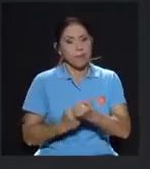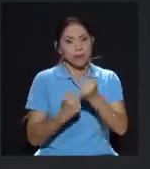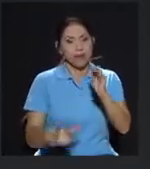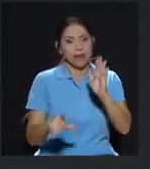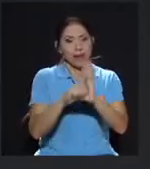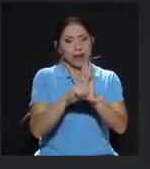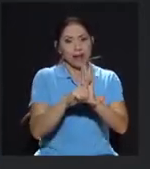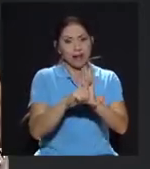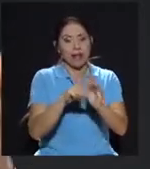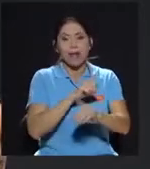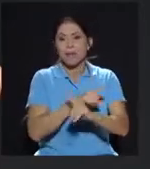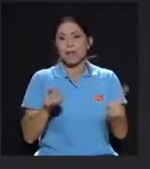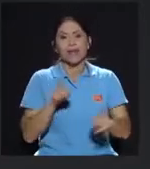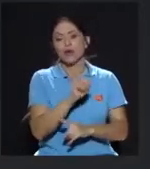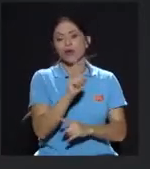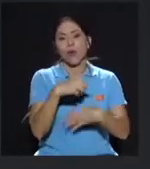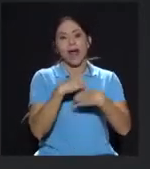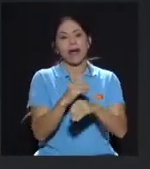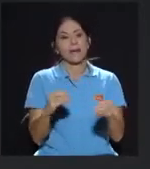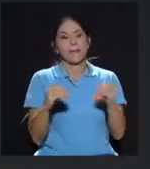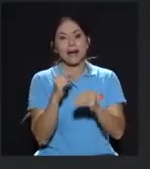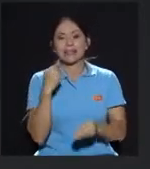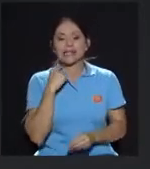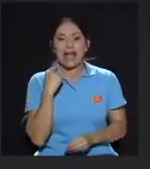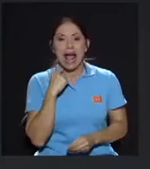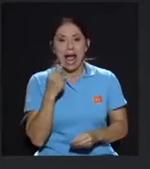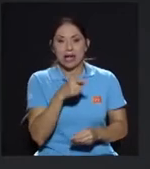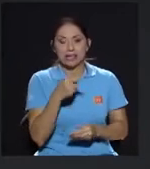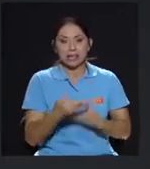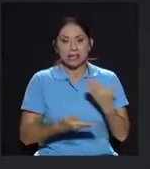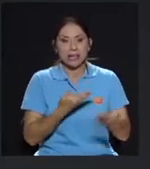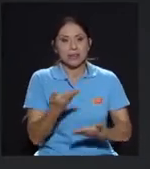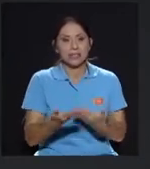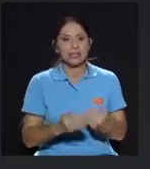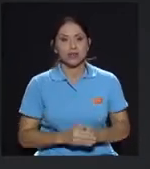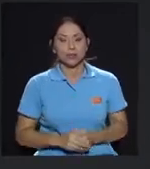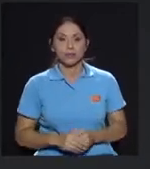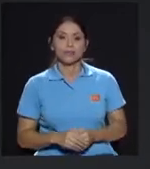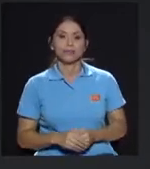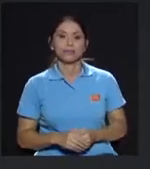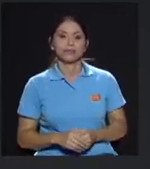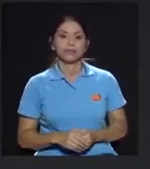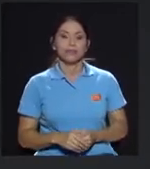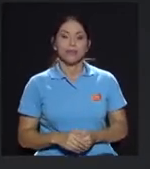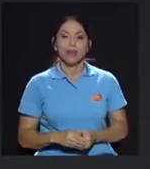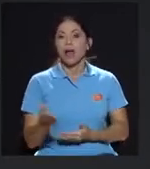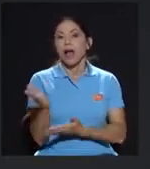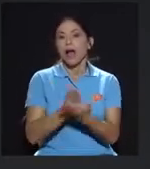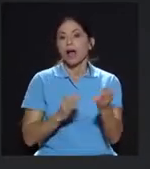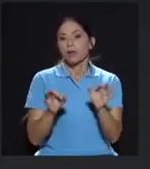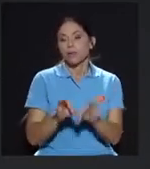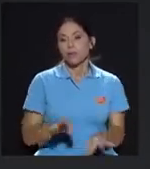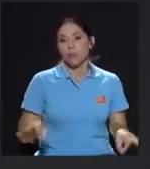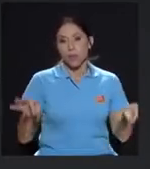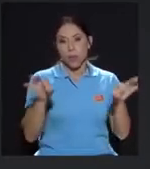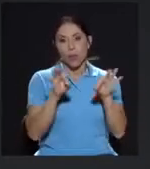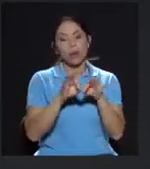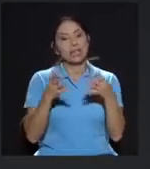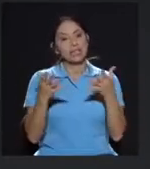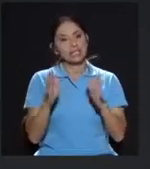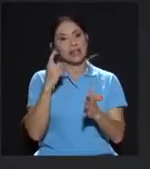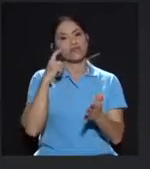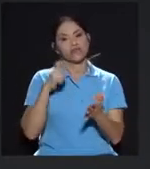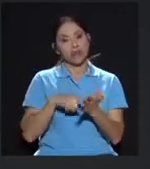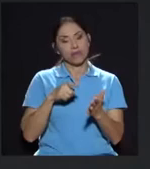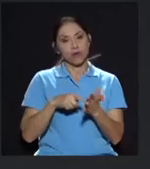servicio y de ese ese empuje un aspecto importante que hemos reconocido se